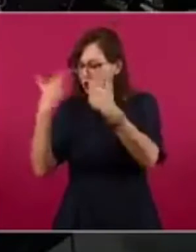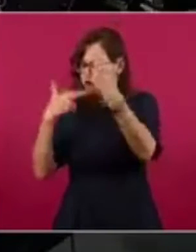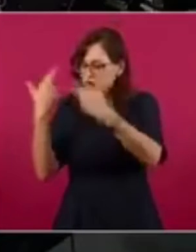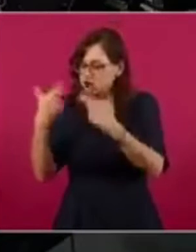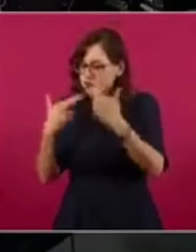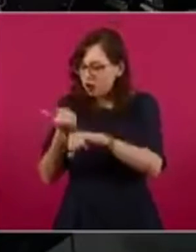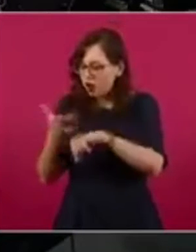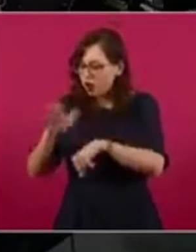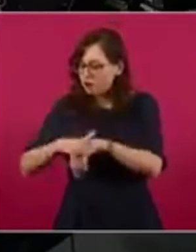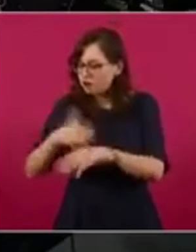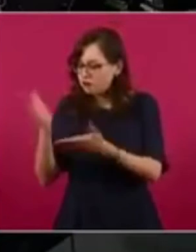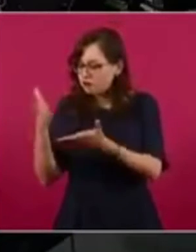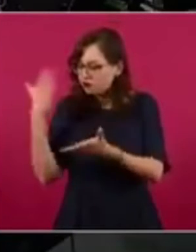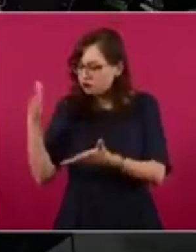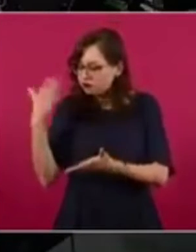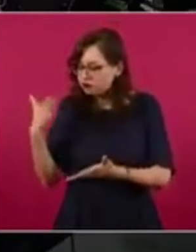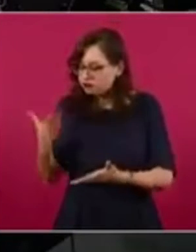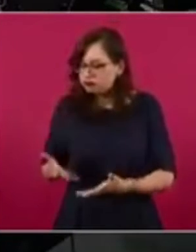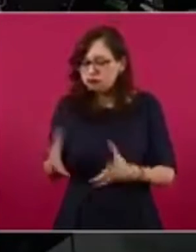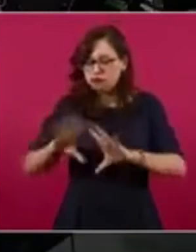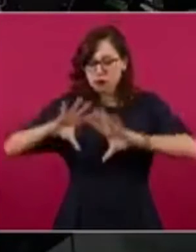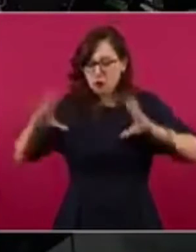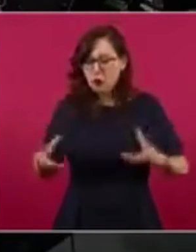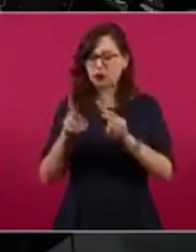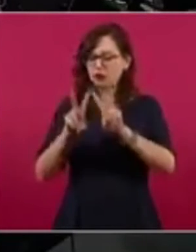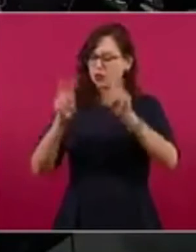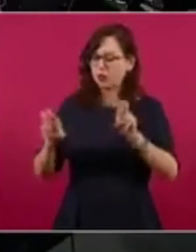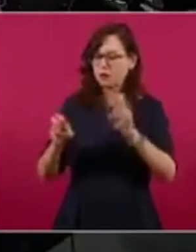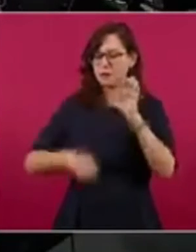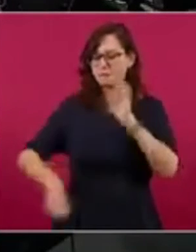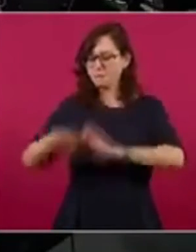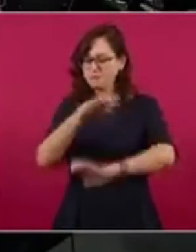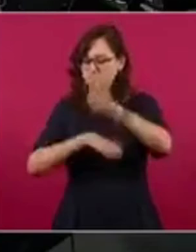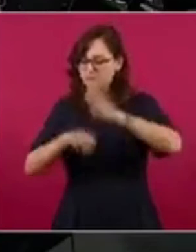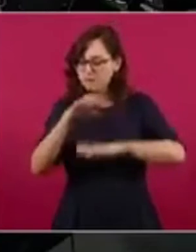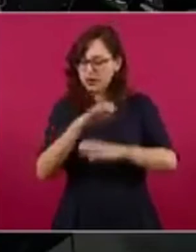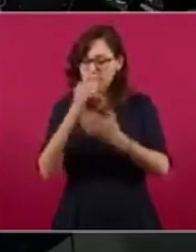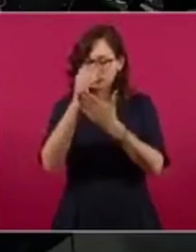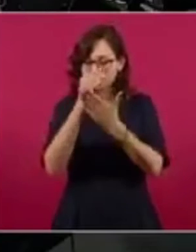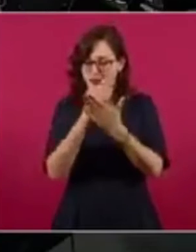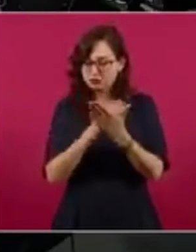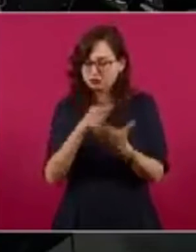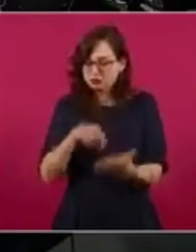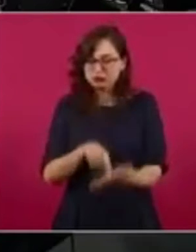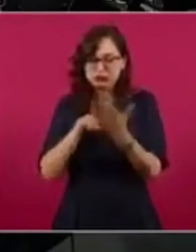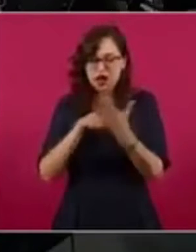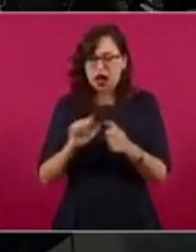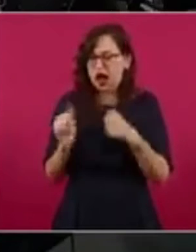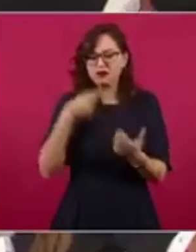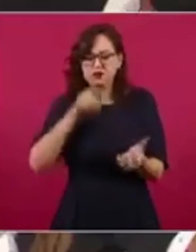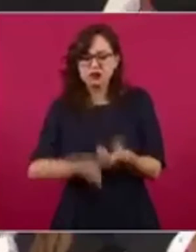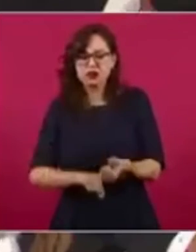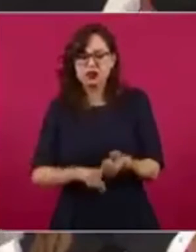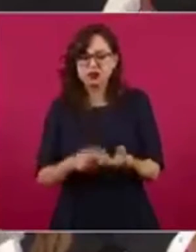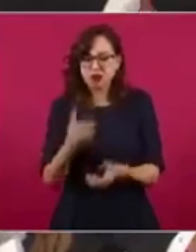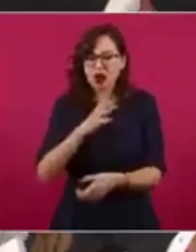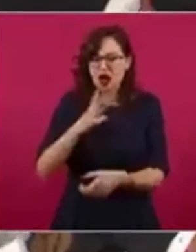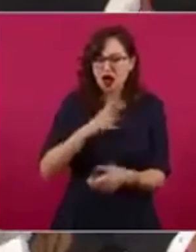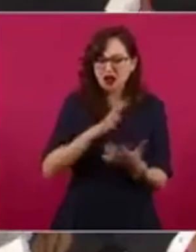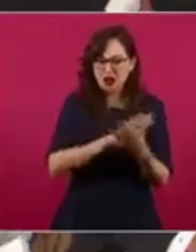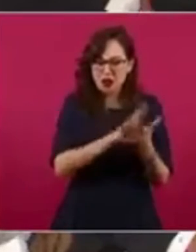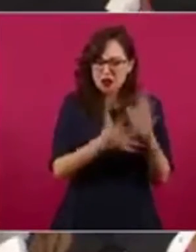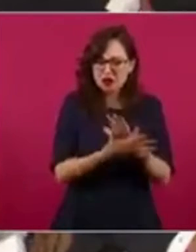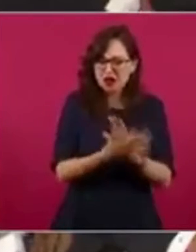y administrativa del prestador de servicios de referencia no se percibe ni se acredita que exista